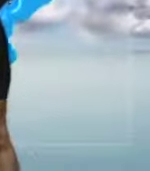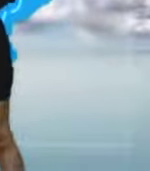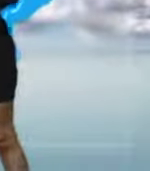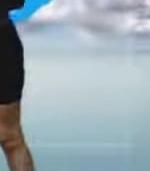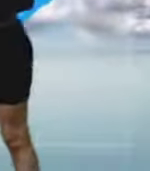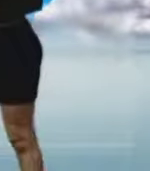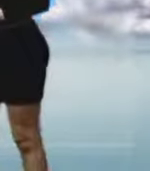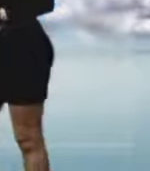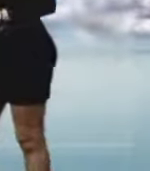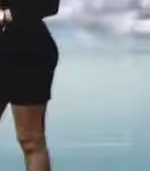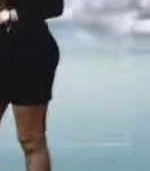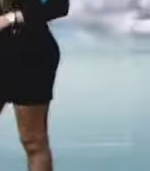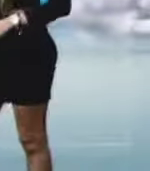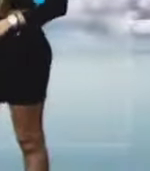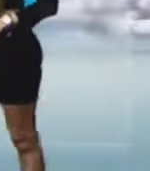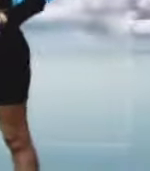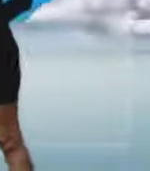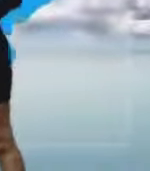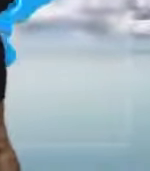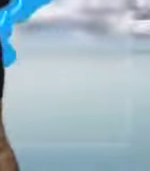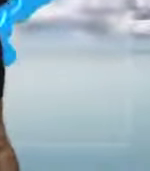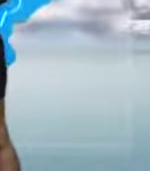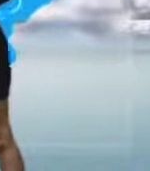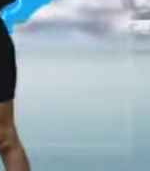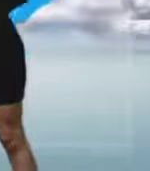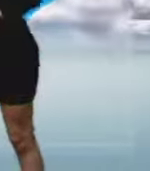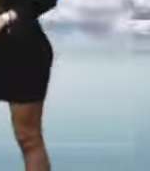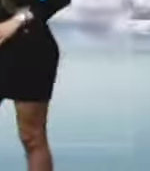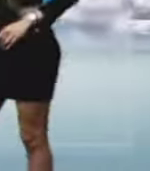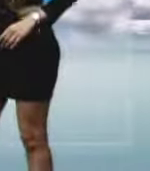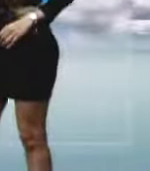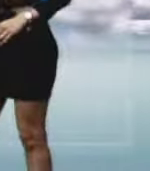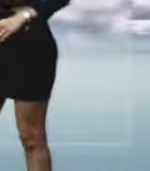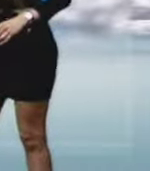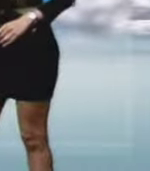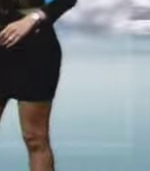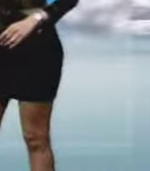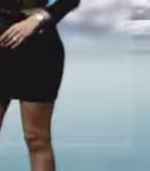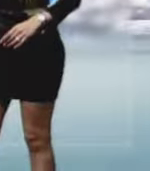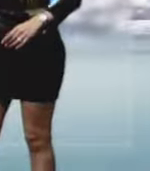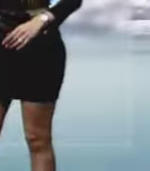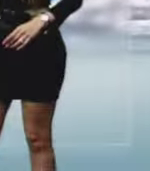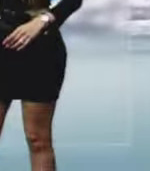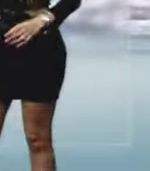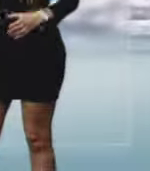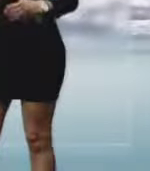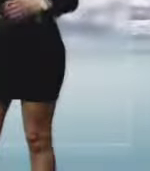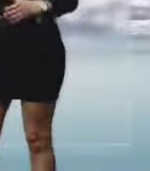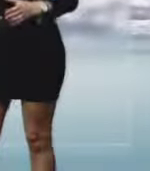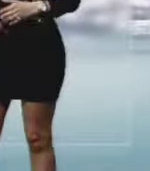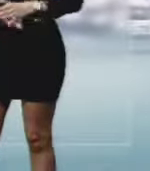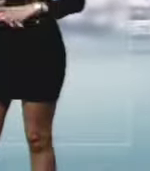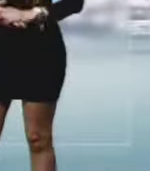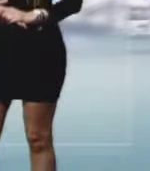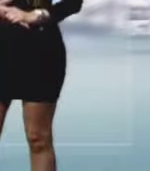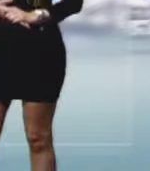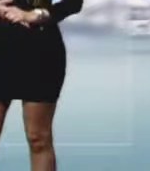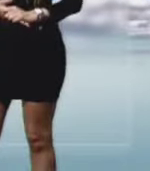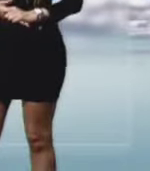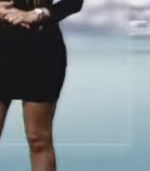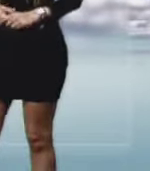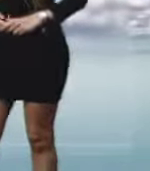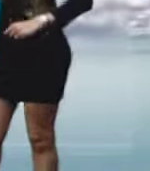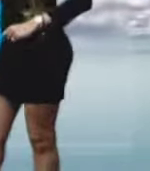Retaluleu, lluvias constantes para todo Huehuetenango y San Marcos, y en la ciudad de Guatemala tendremos lluvias intermitentes a lo largo de la tarde y parte